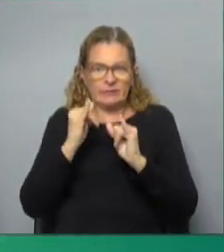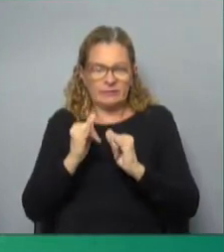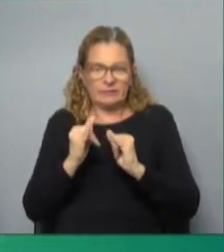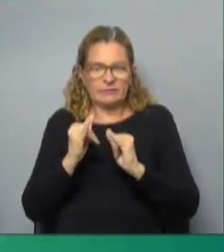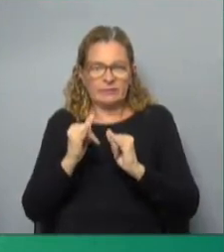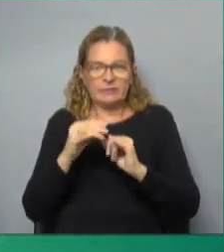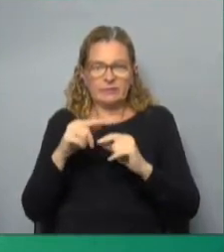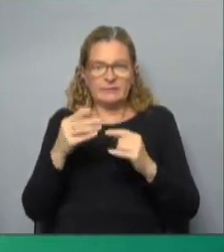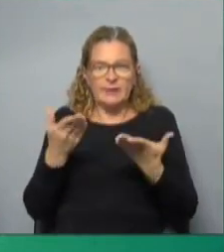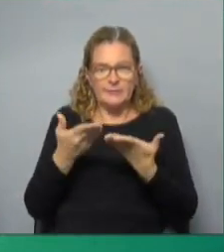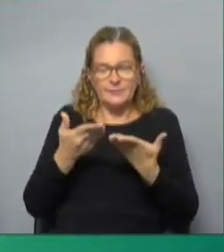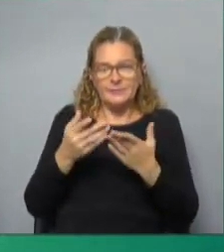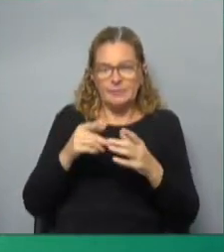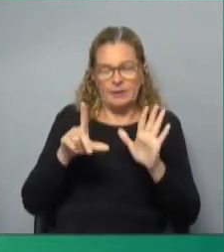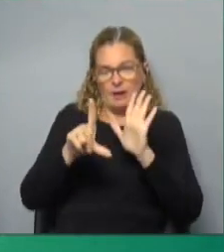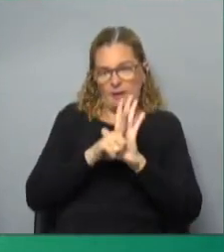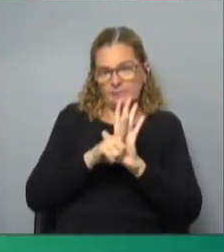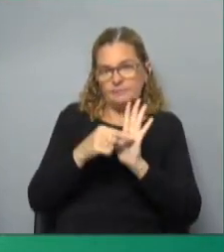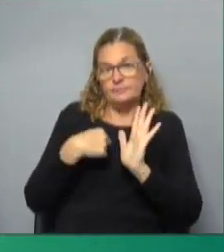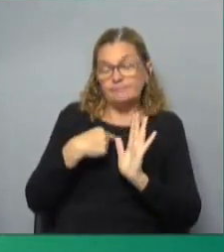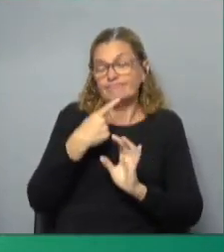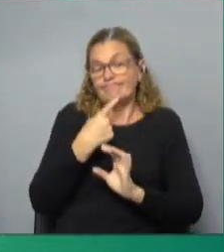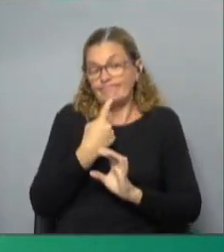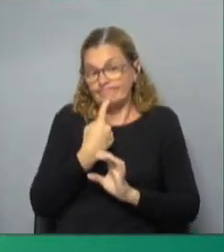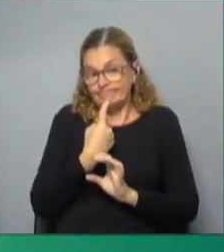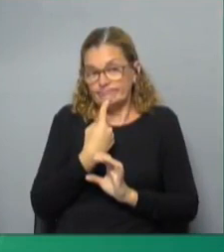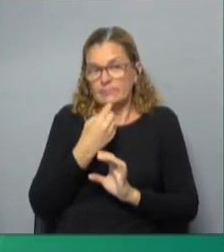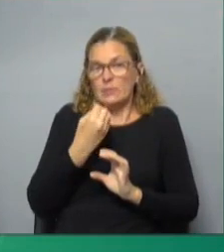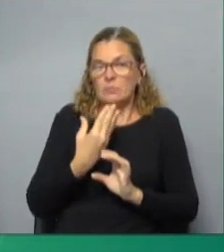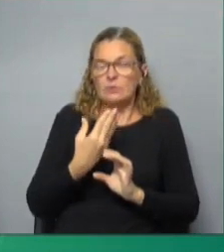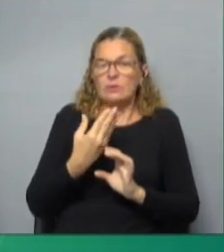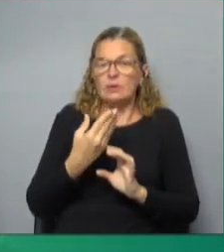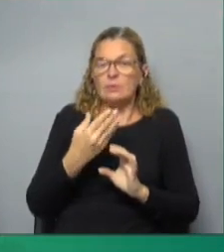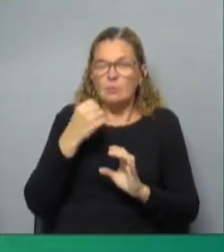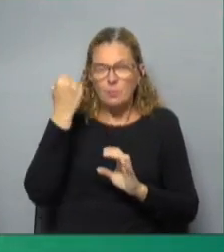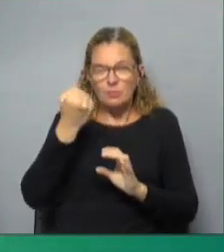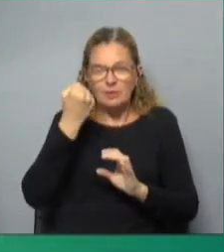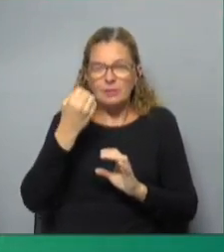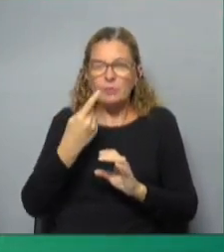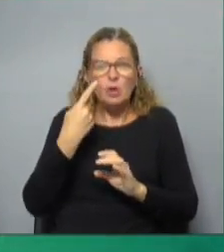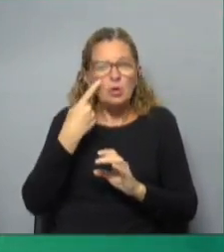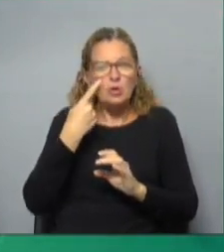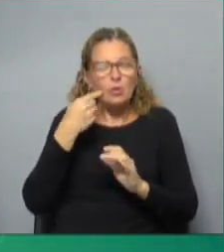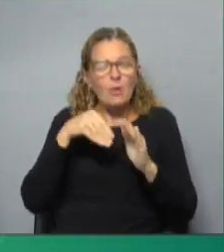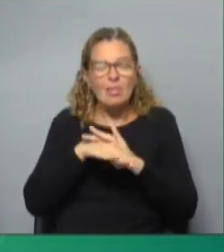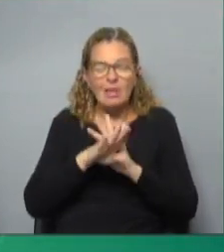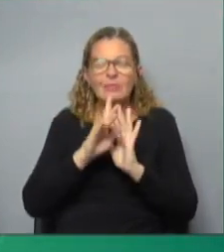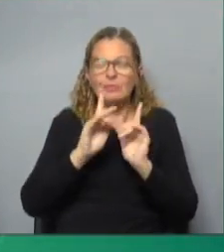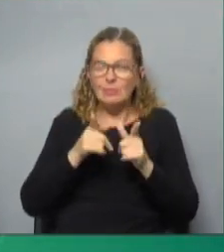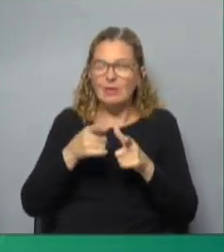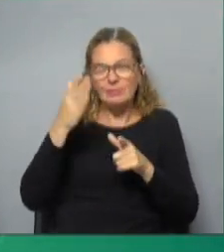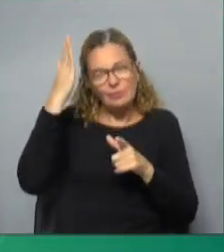actualmente para el cumplimiento del hecho tengo mis dudas muy importante porque bueno conozco la interna sé que